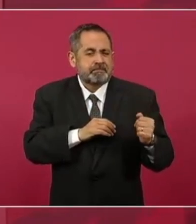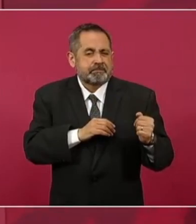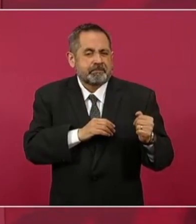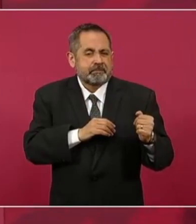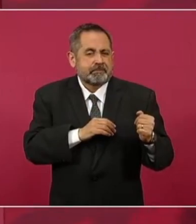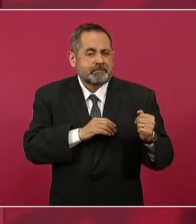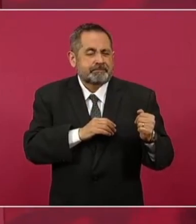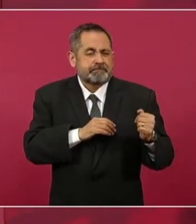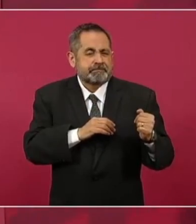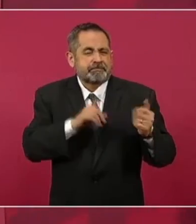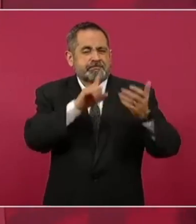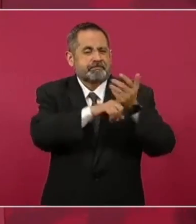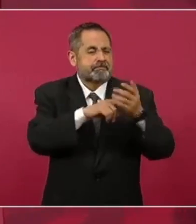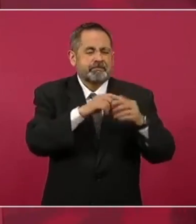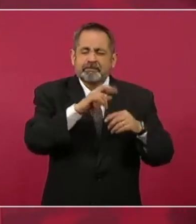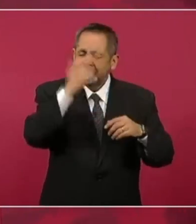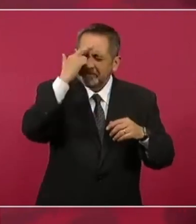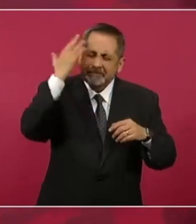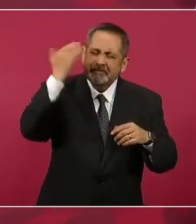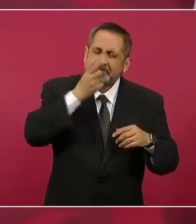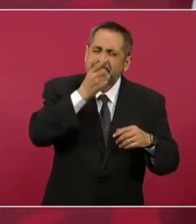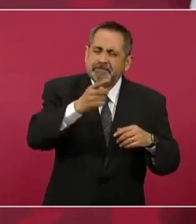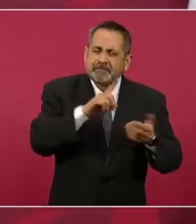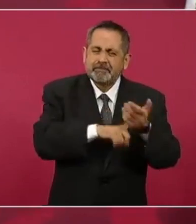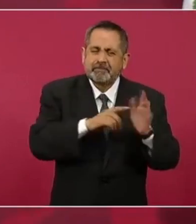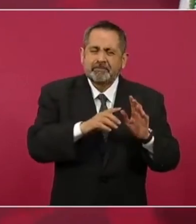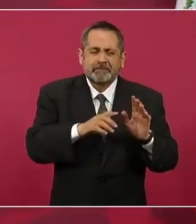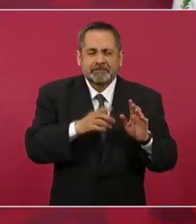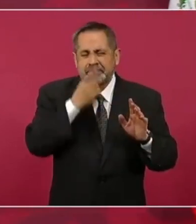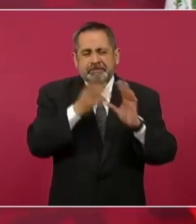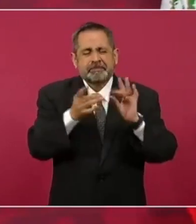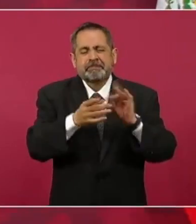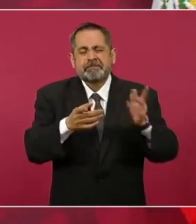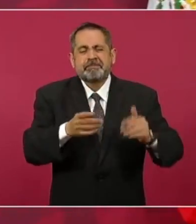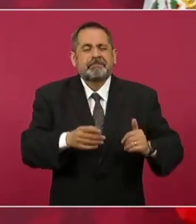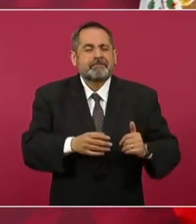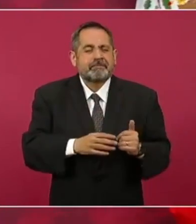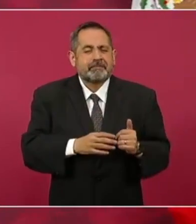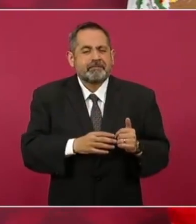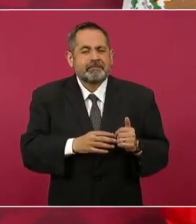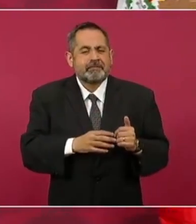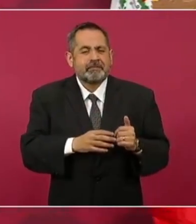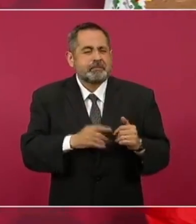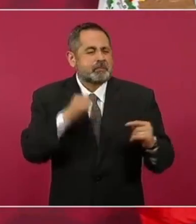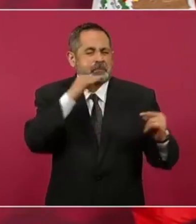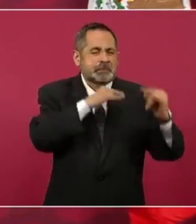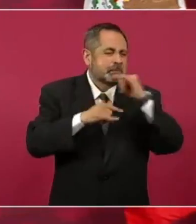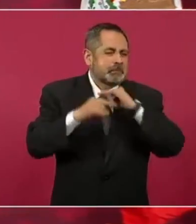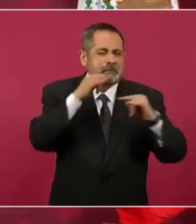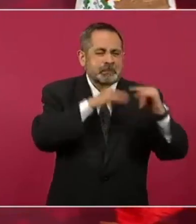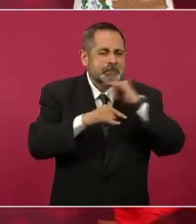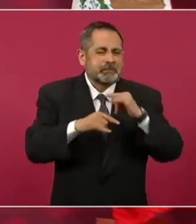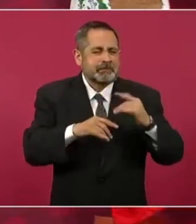actuar, como se decía antes, de manera coloquial, como chaqueteros,